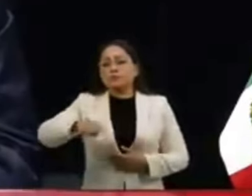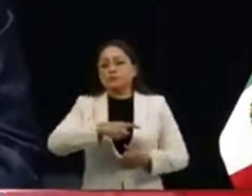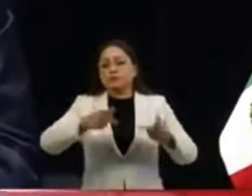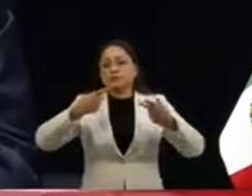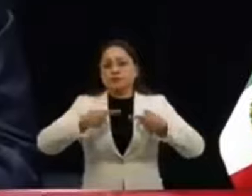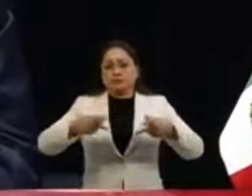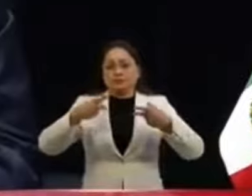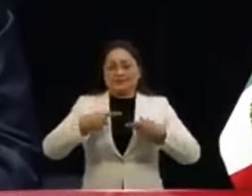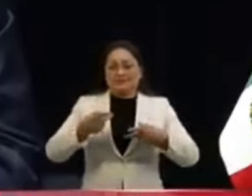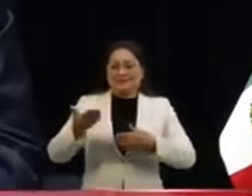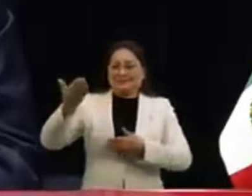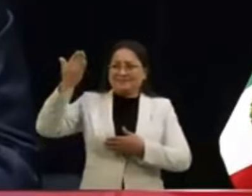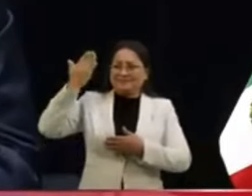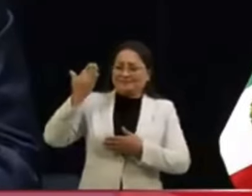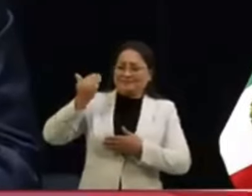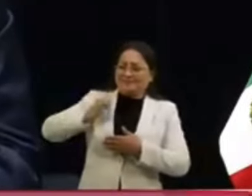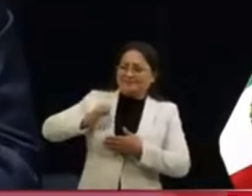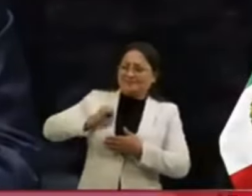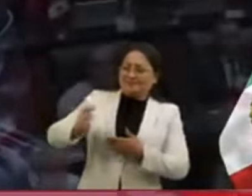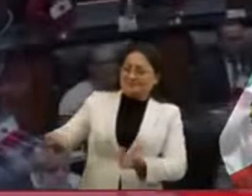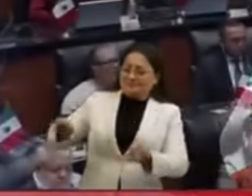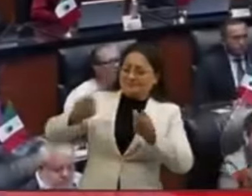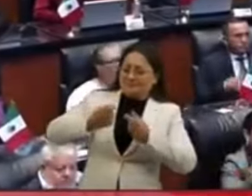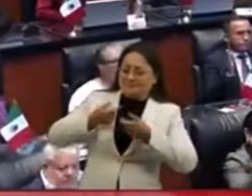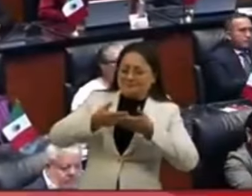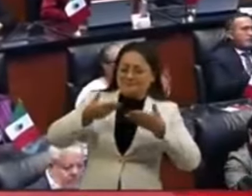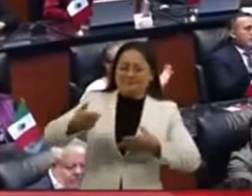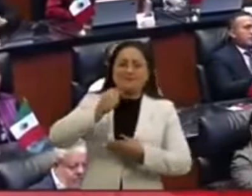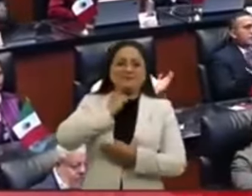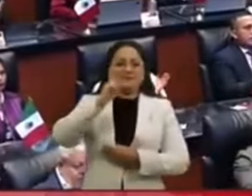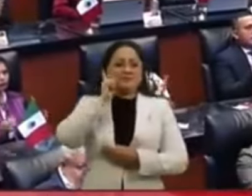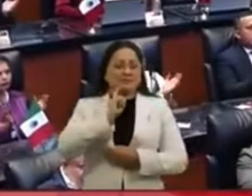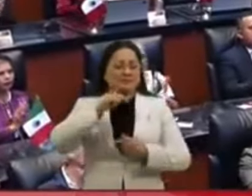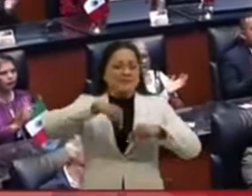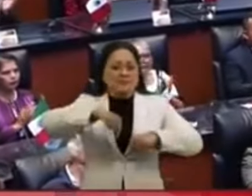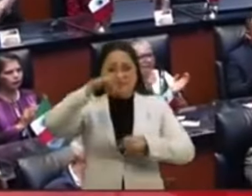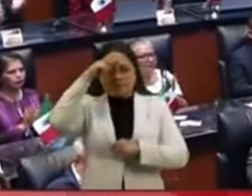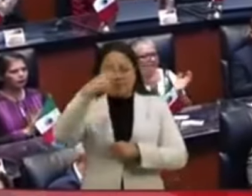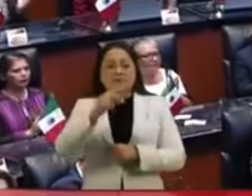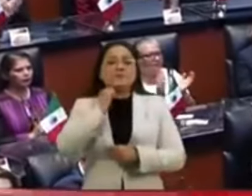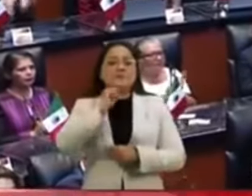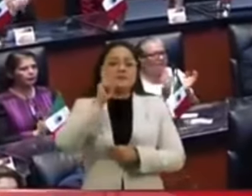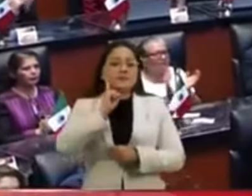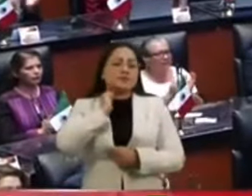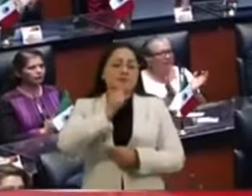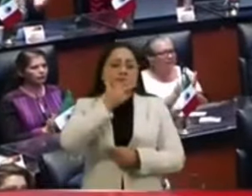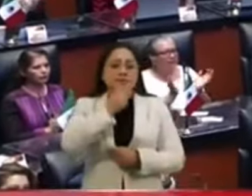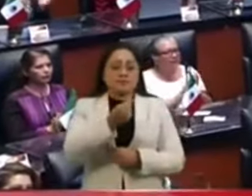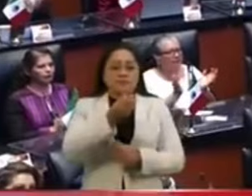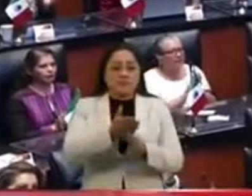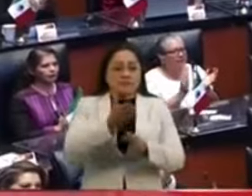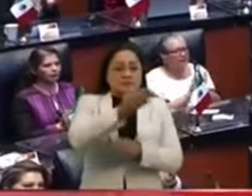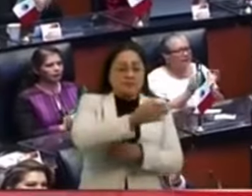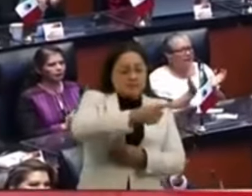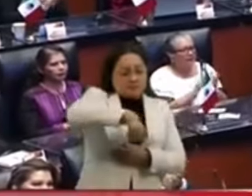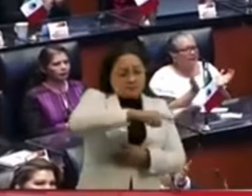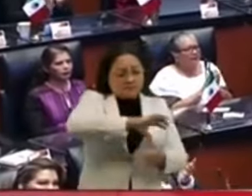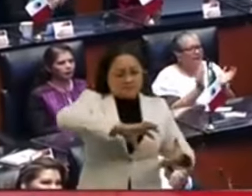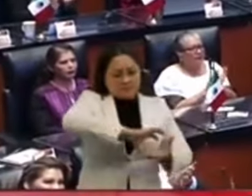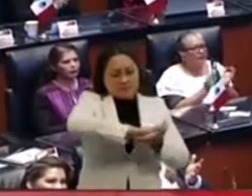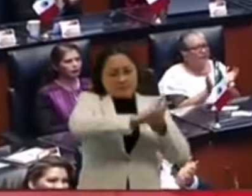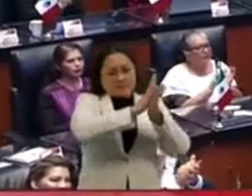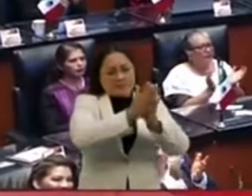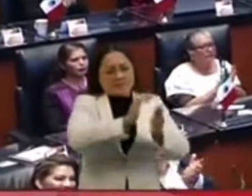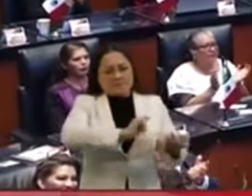somos senadores de la República. Esto no habría sido posible nunca sin esta revolución sin violencia